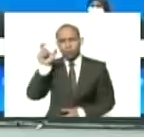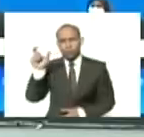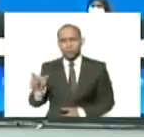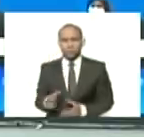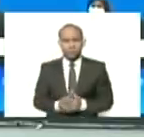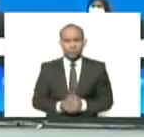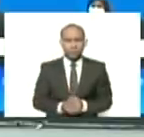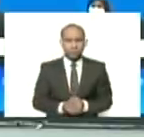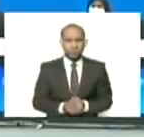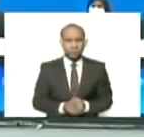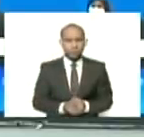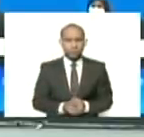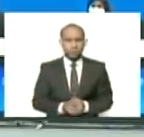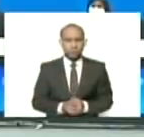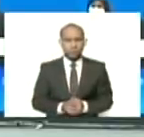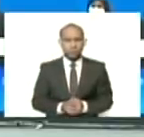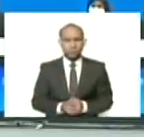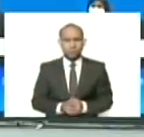Tenemos